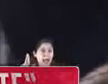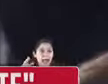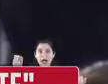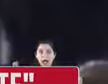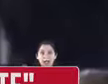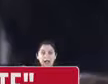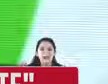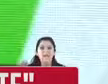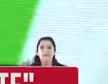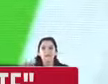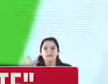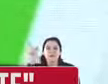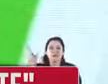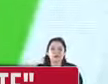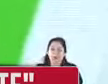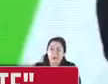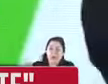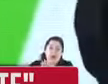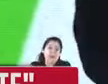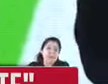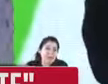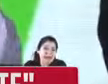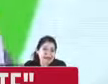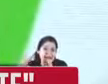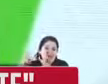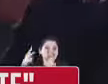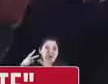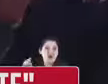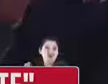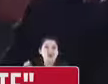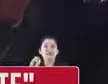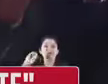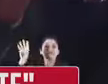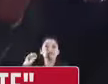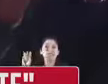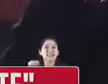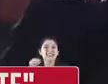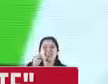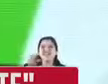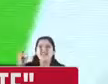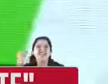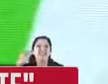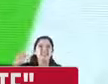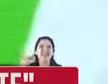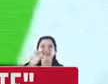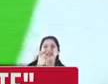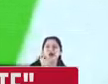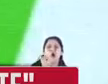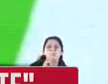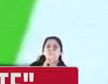un importador frigorífico importador que importaba punta de hueso